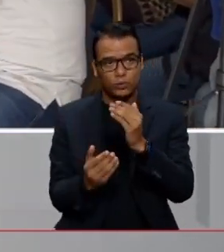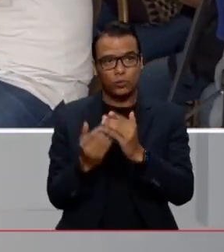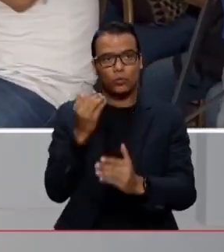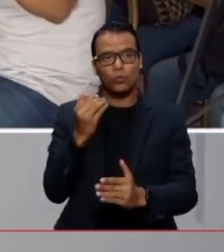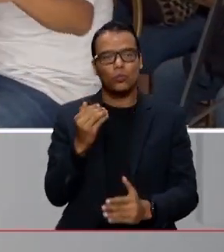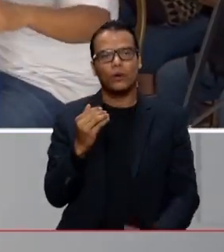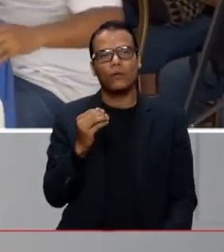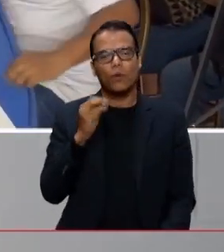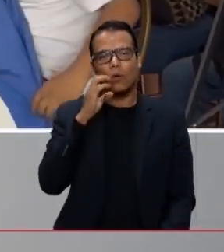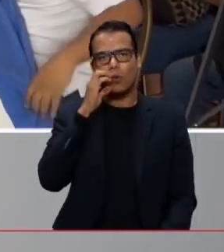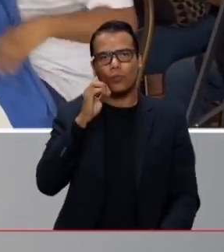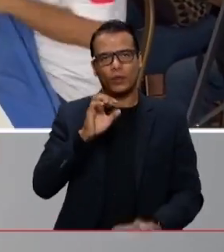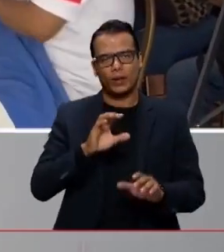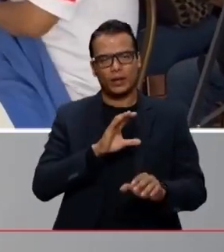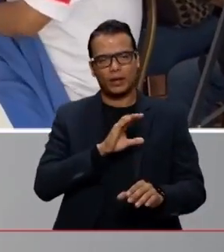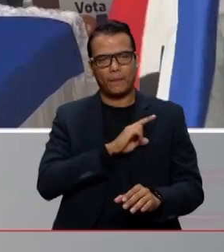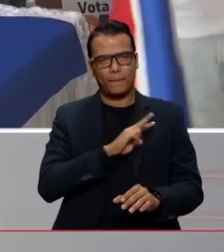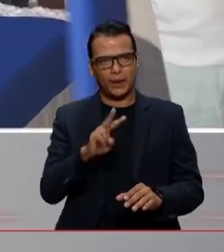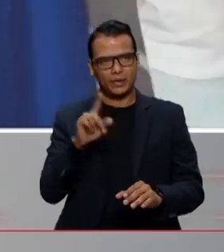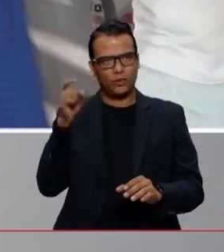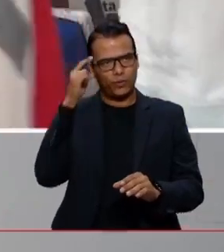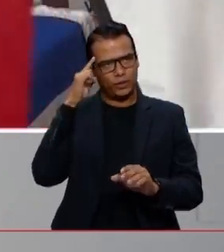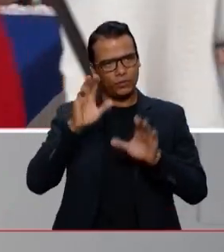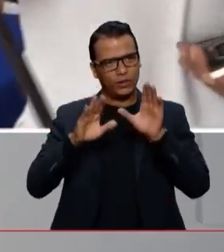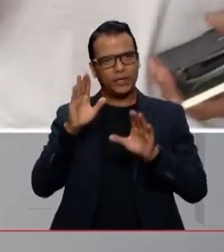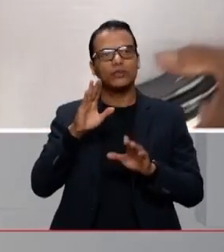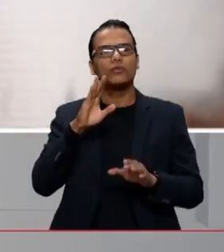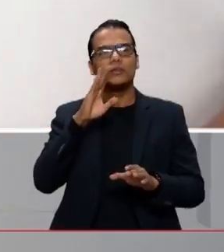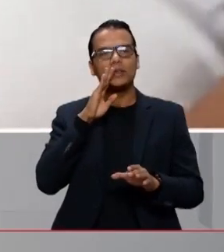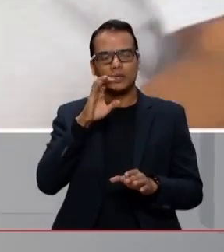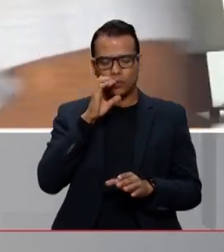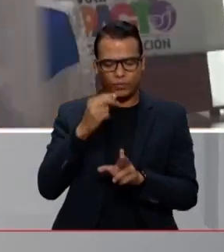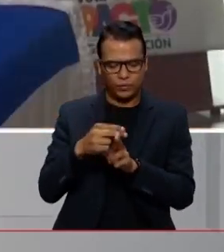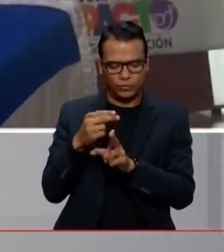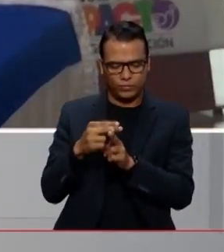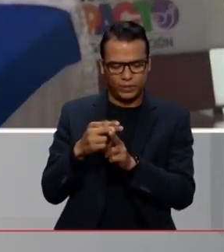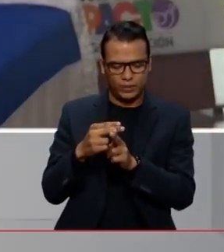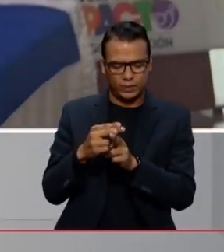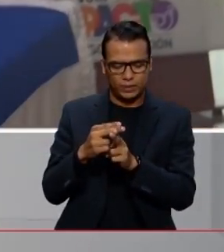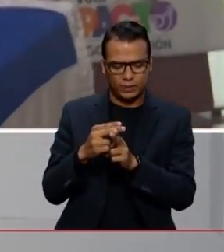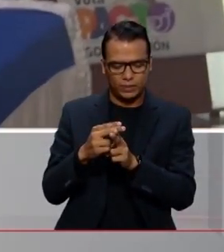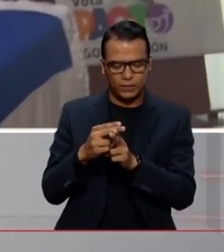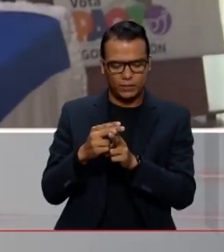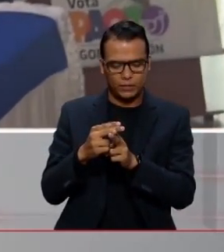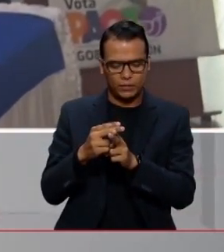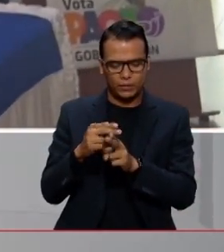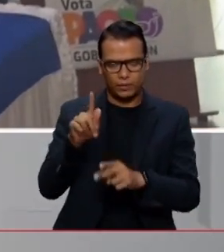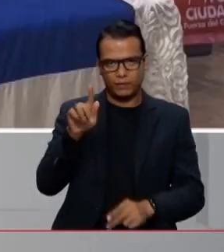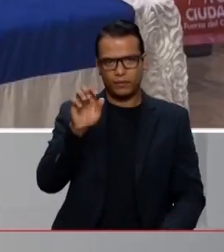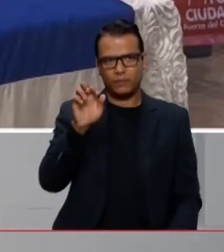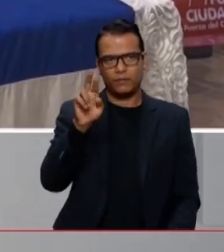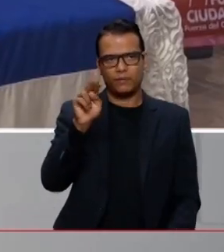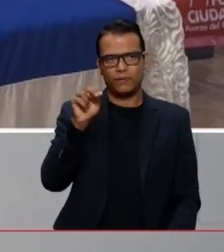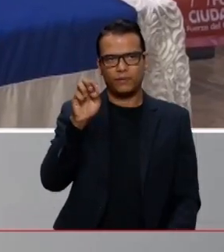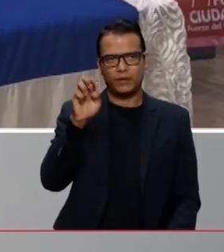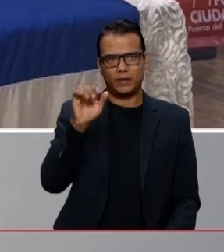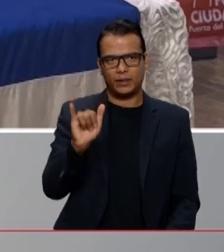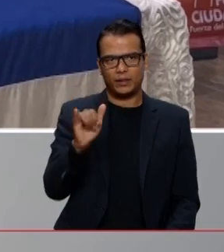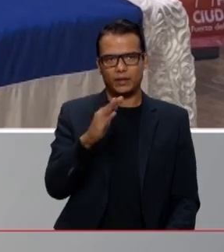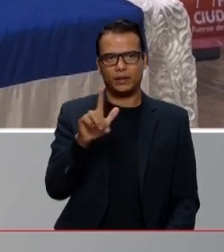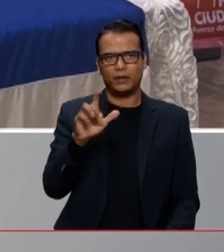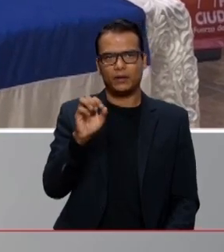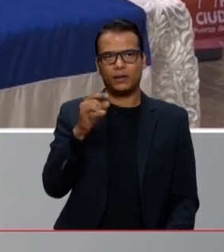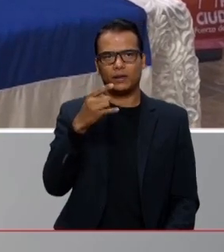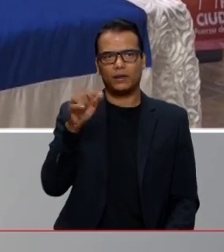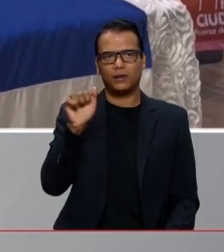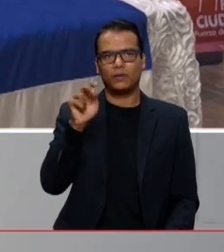el pacto histórico. Cali Segura para la Vida y Valle Seguro para la Vida son los proyectos con los que ambos le apuestan a la reintegración de la